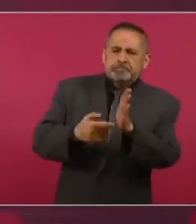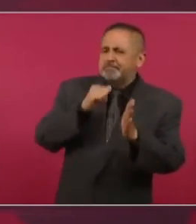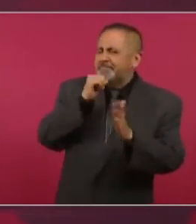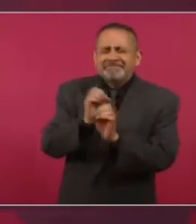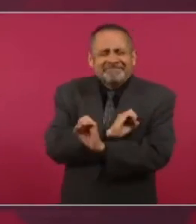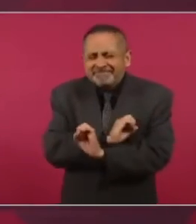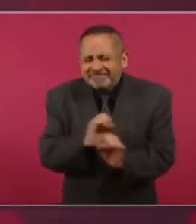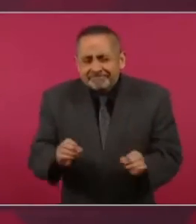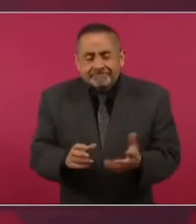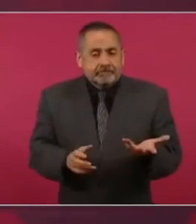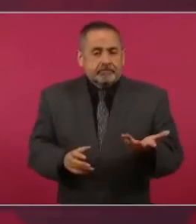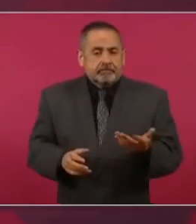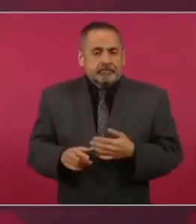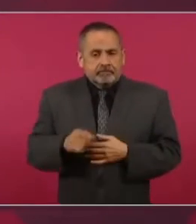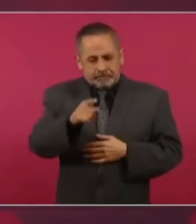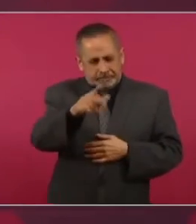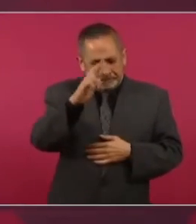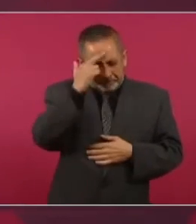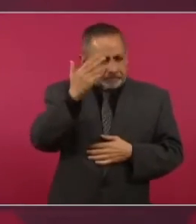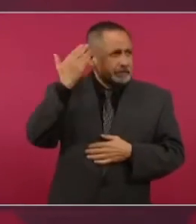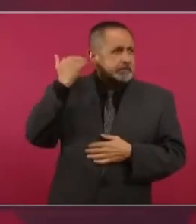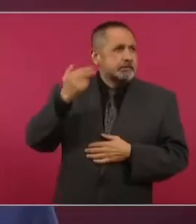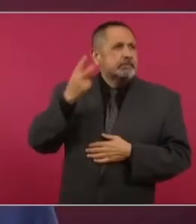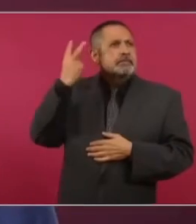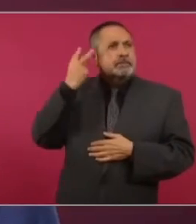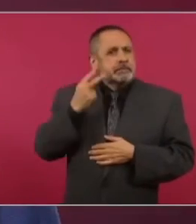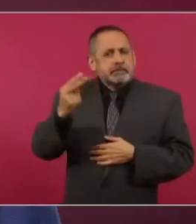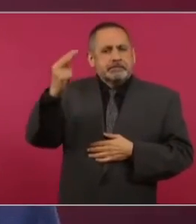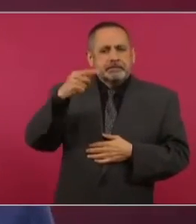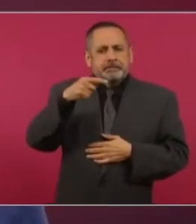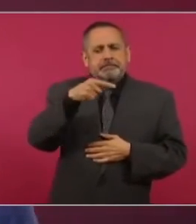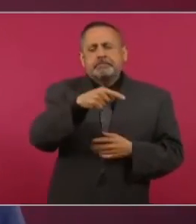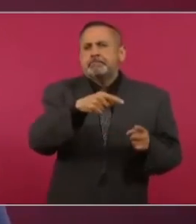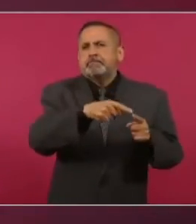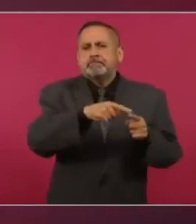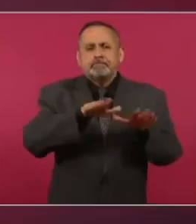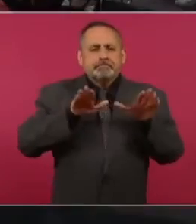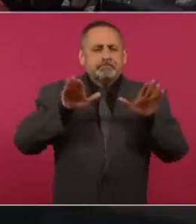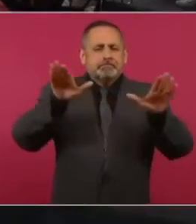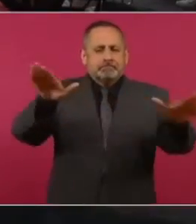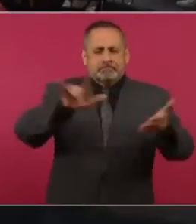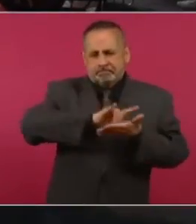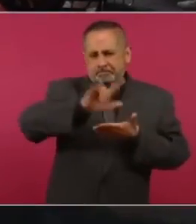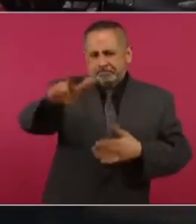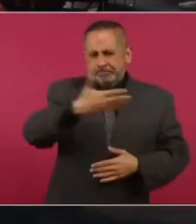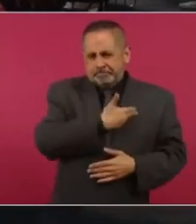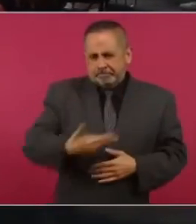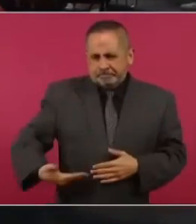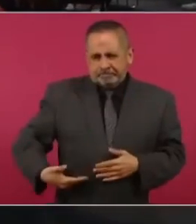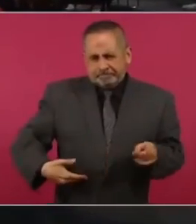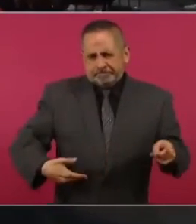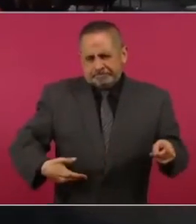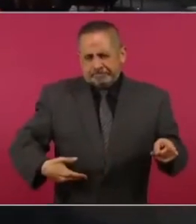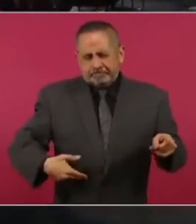de que el último viaje que hicieron en el avión presidencial,